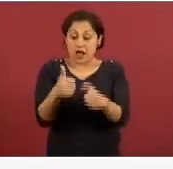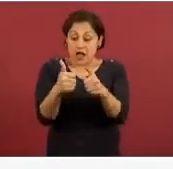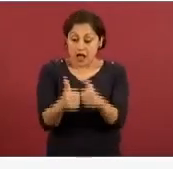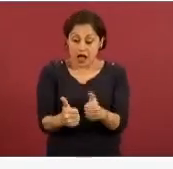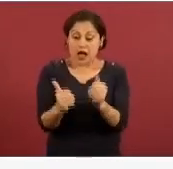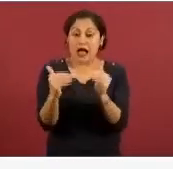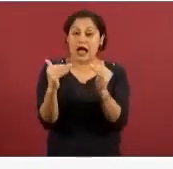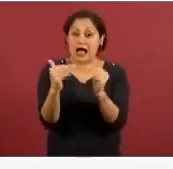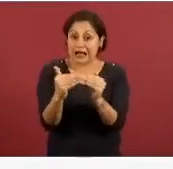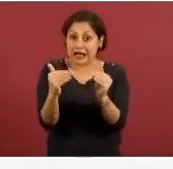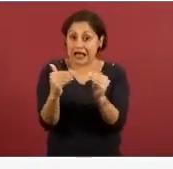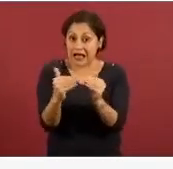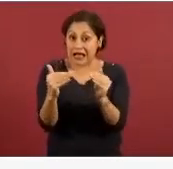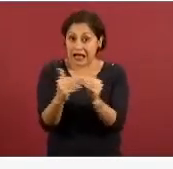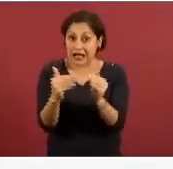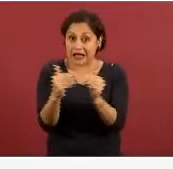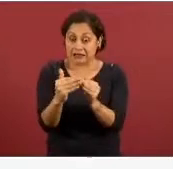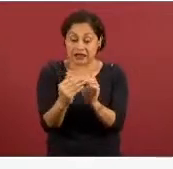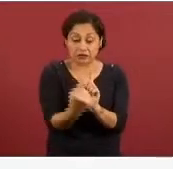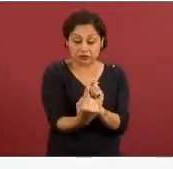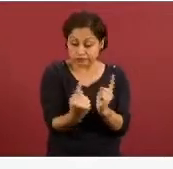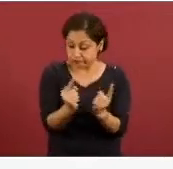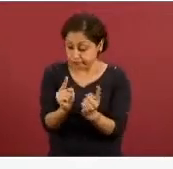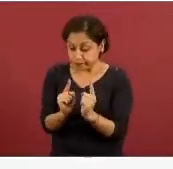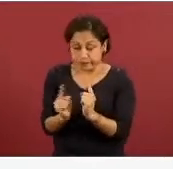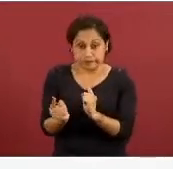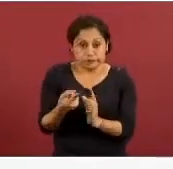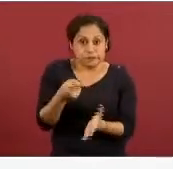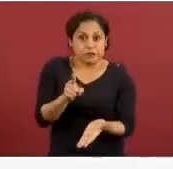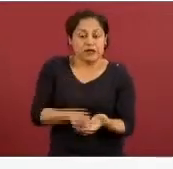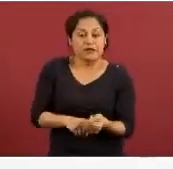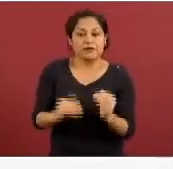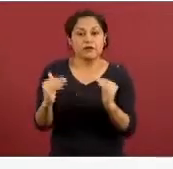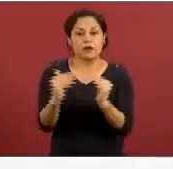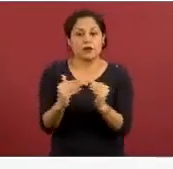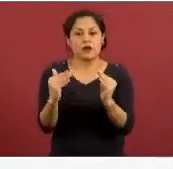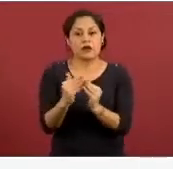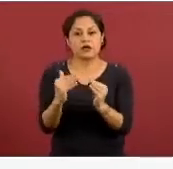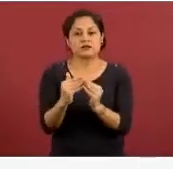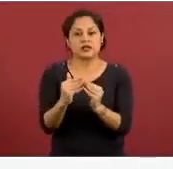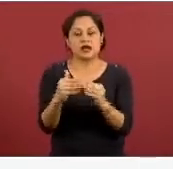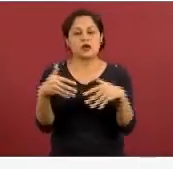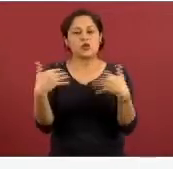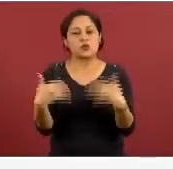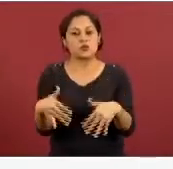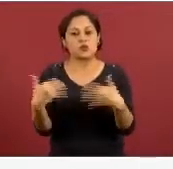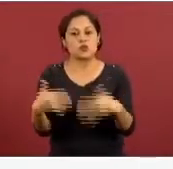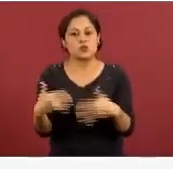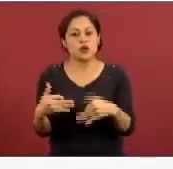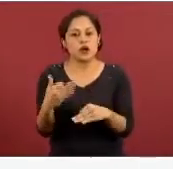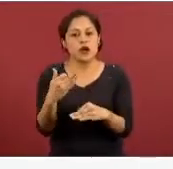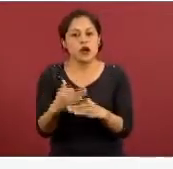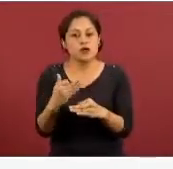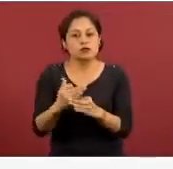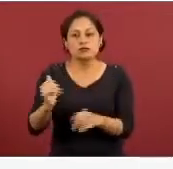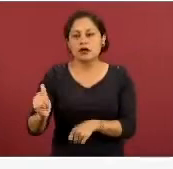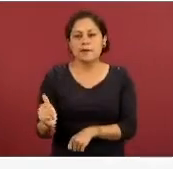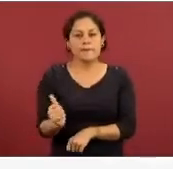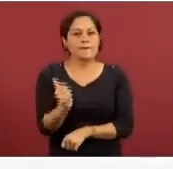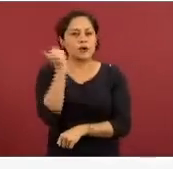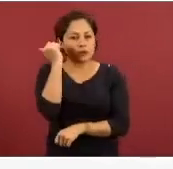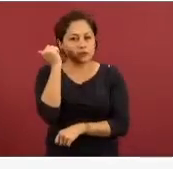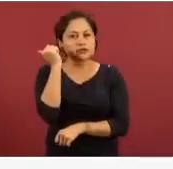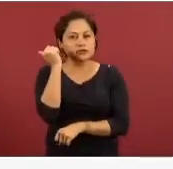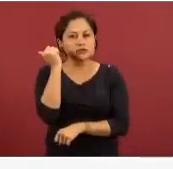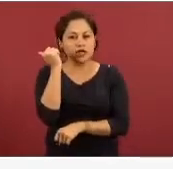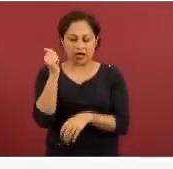sus casas, quedándose en casa, y es un momento perfecto para repensar la forma que cuidamos. ¿Y por